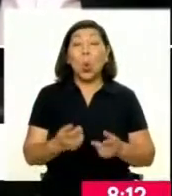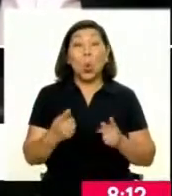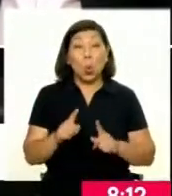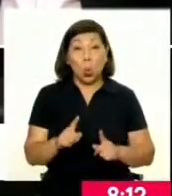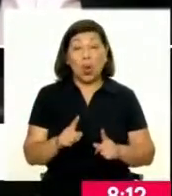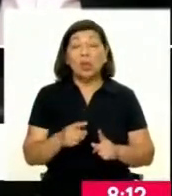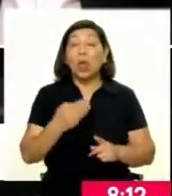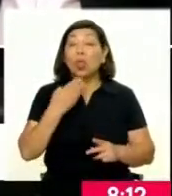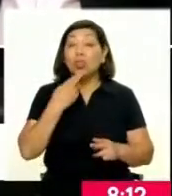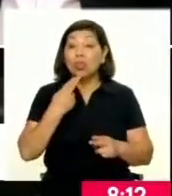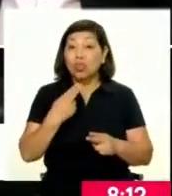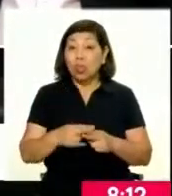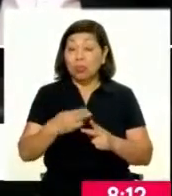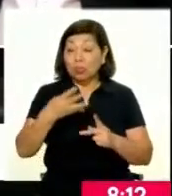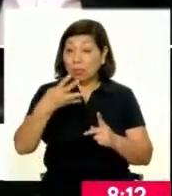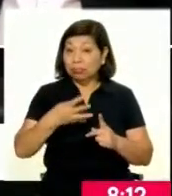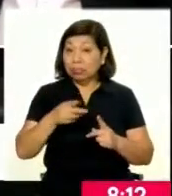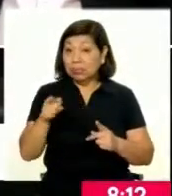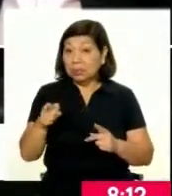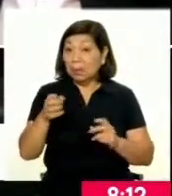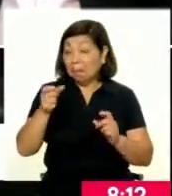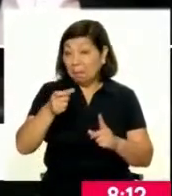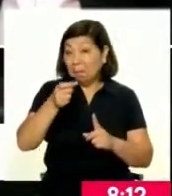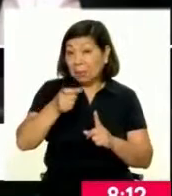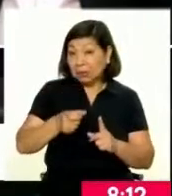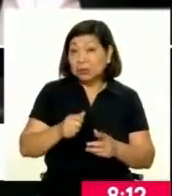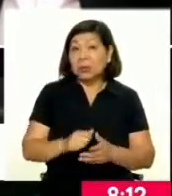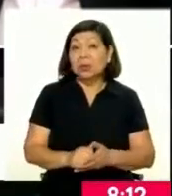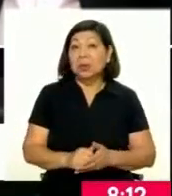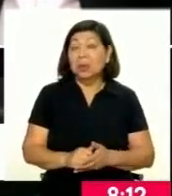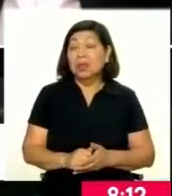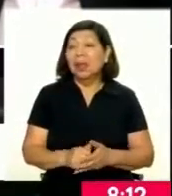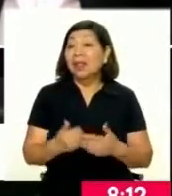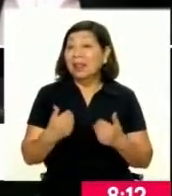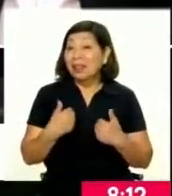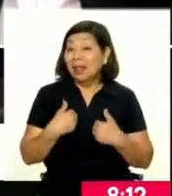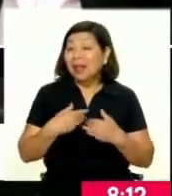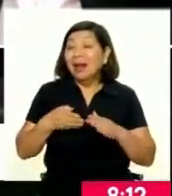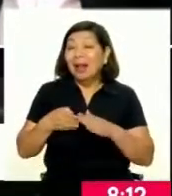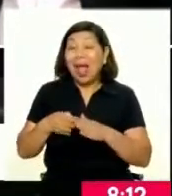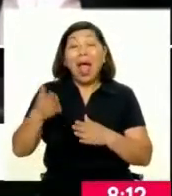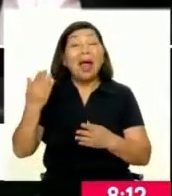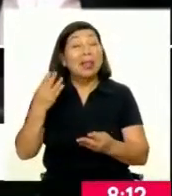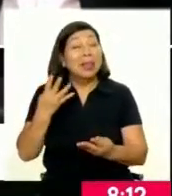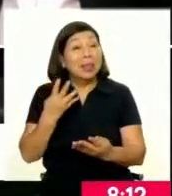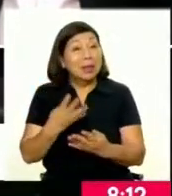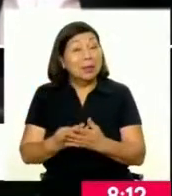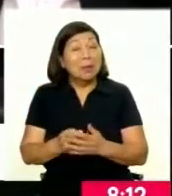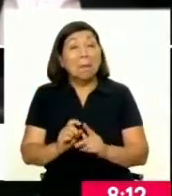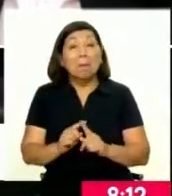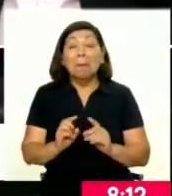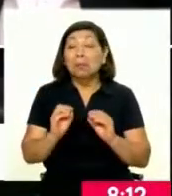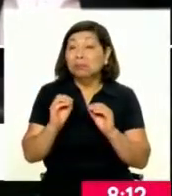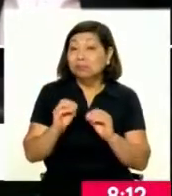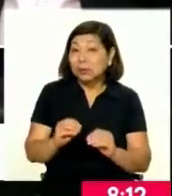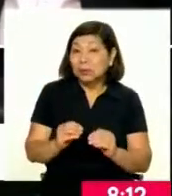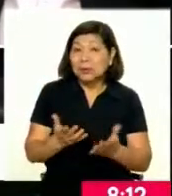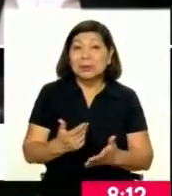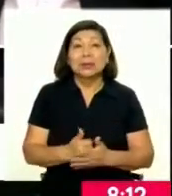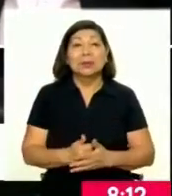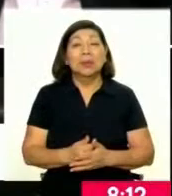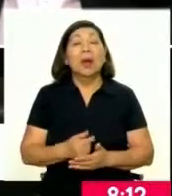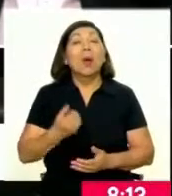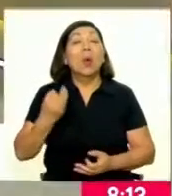control de identidad, ¿no?, se verifica si estas personas tienen requisitoria, ¿no? En ese caso se pondrá a disposición del